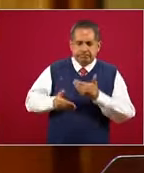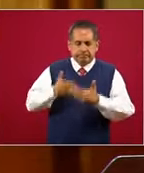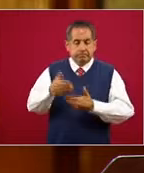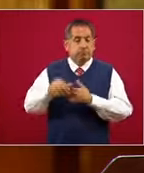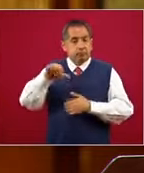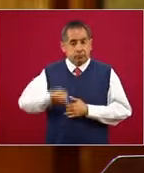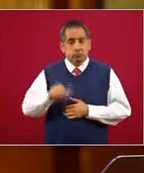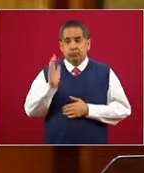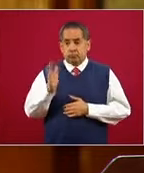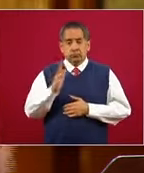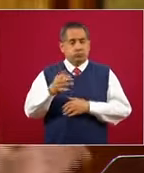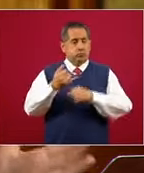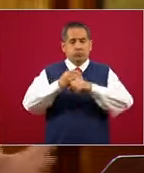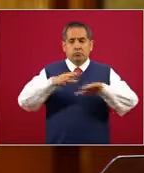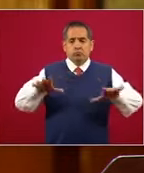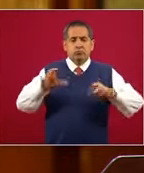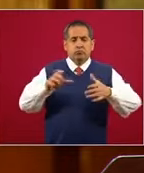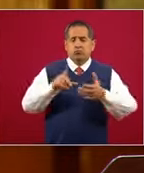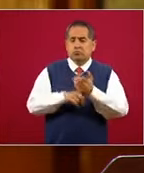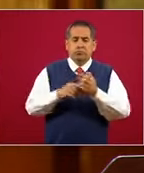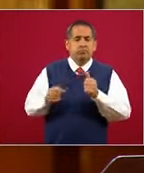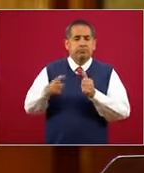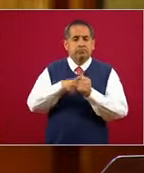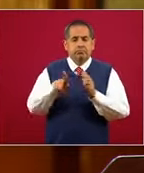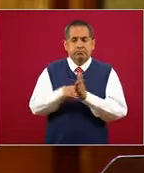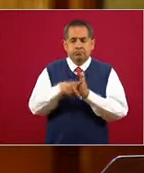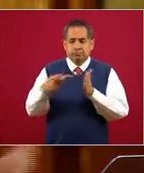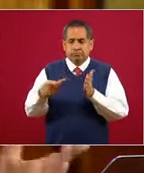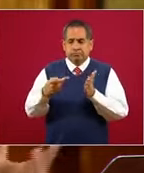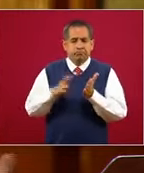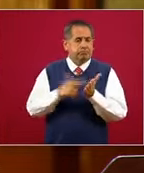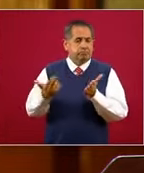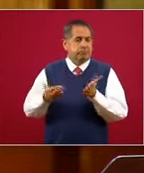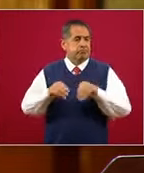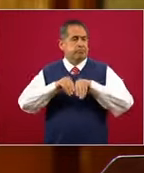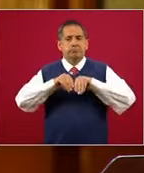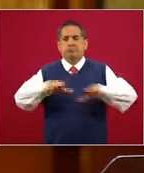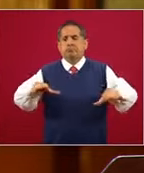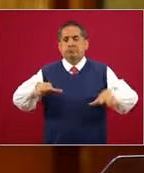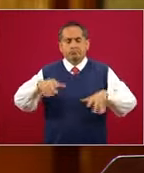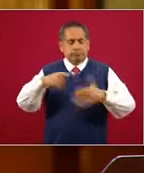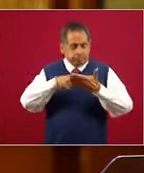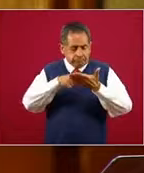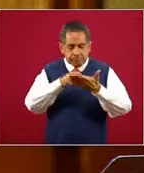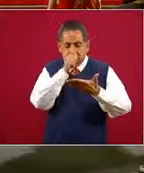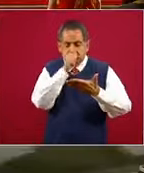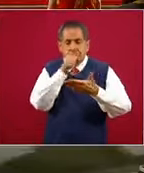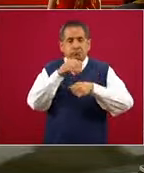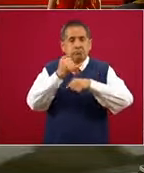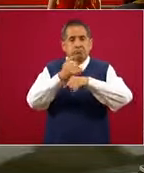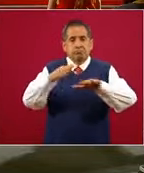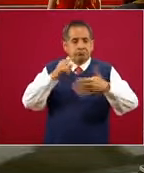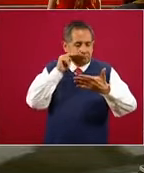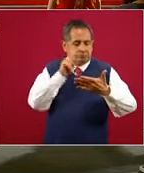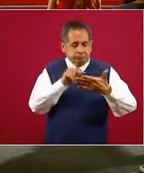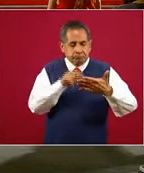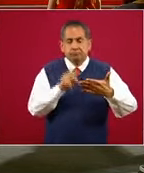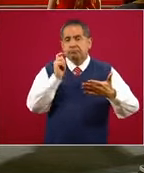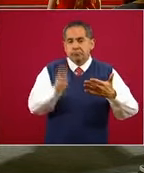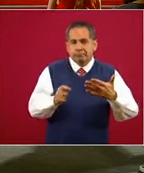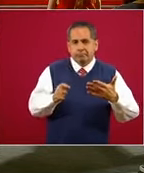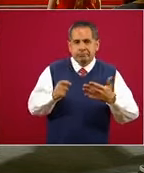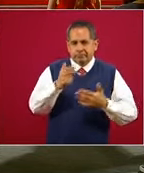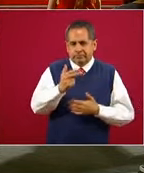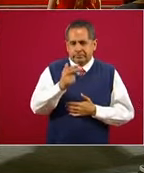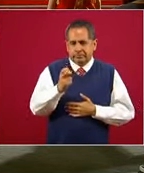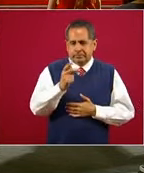se encuentra ya publicado nuestro primer boletín de información acerca de la estrategia y de hepatitis